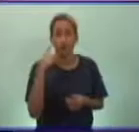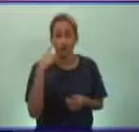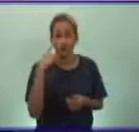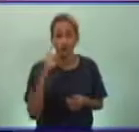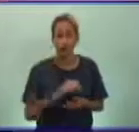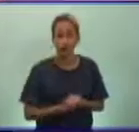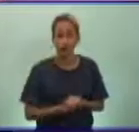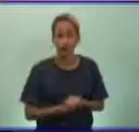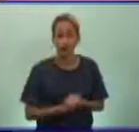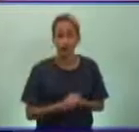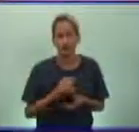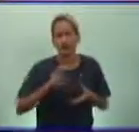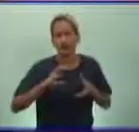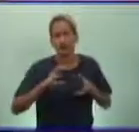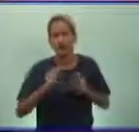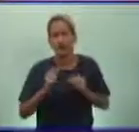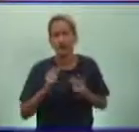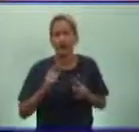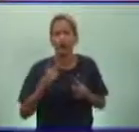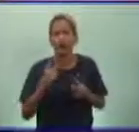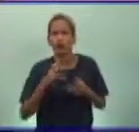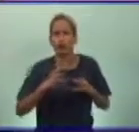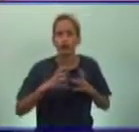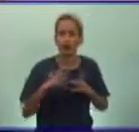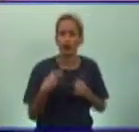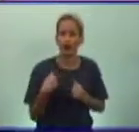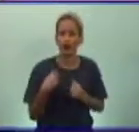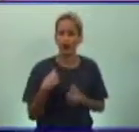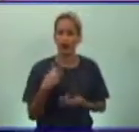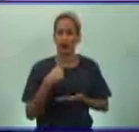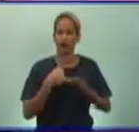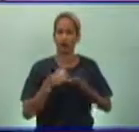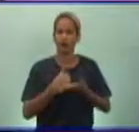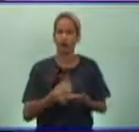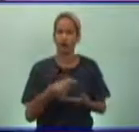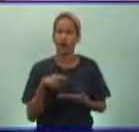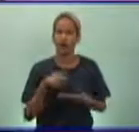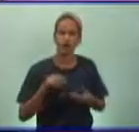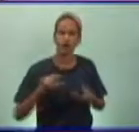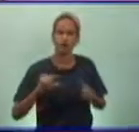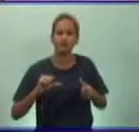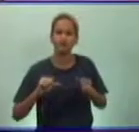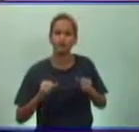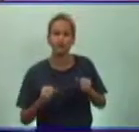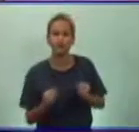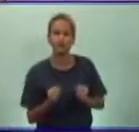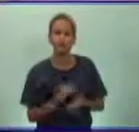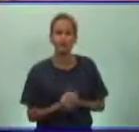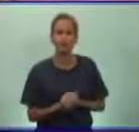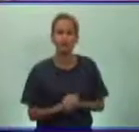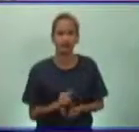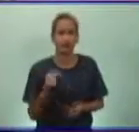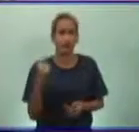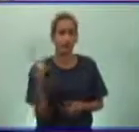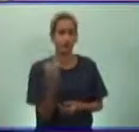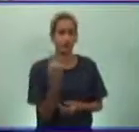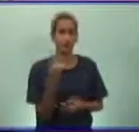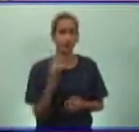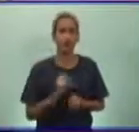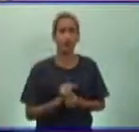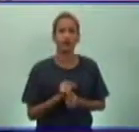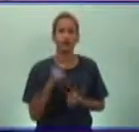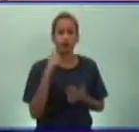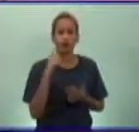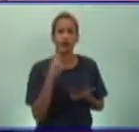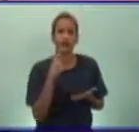manera los ayudé un poquito. Hoy seré algo más rigurosa. Les voy a dictar una oración que resume el